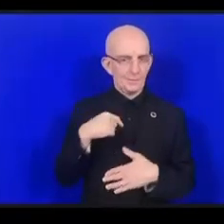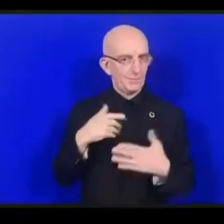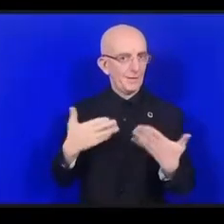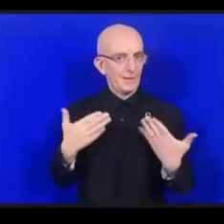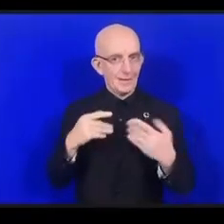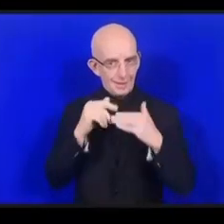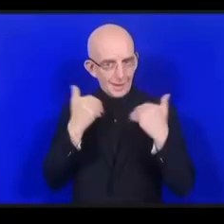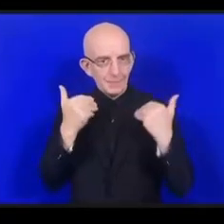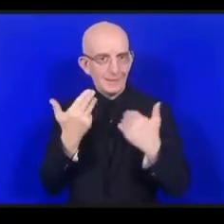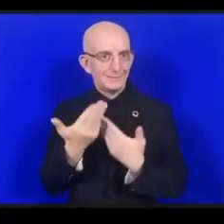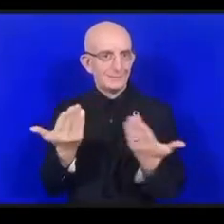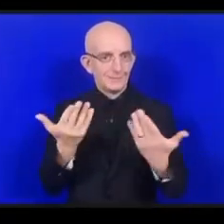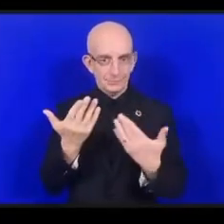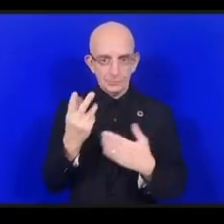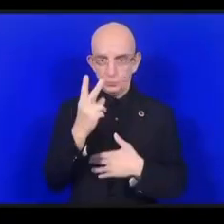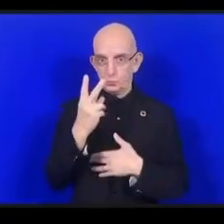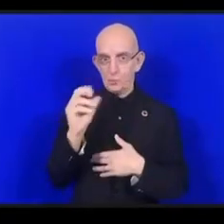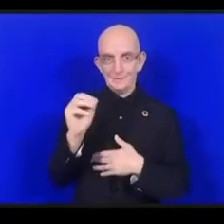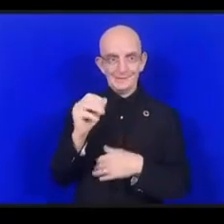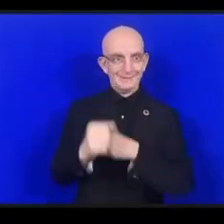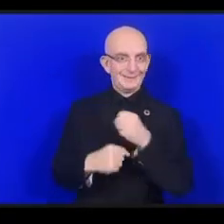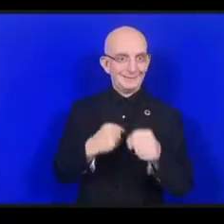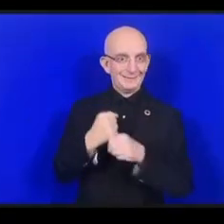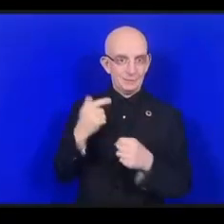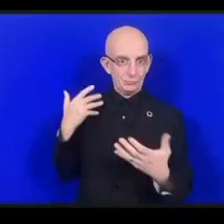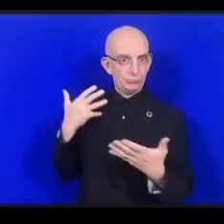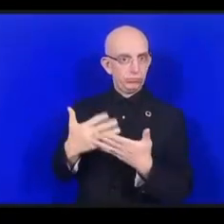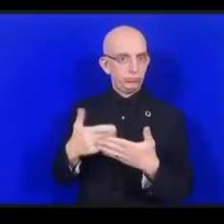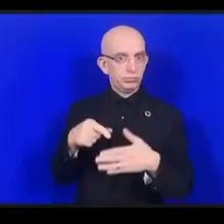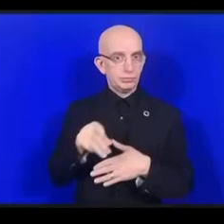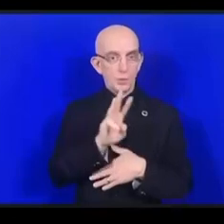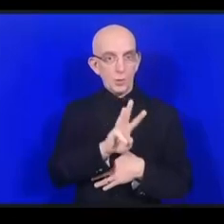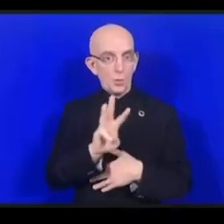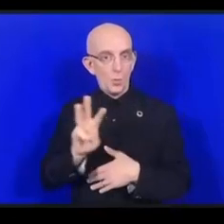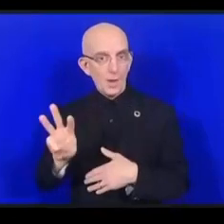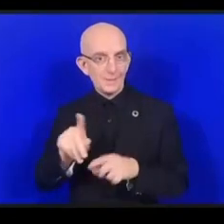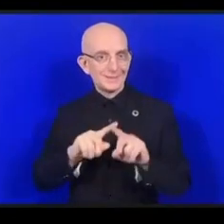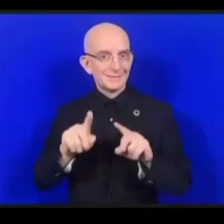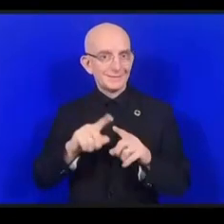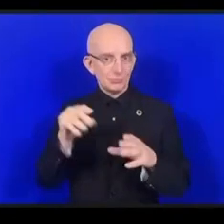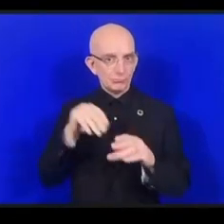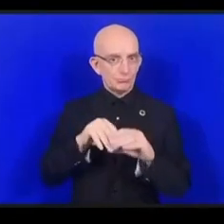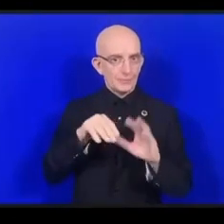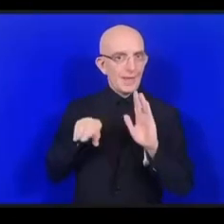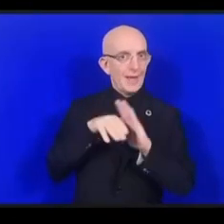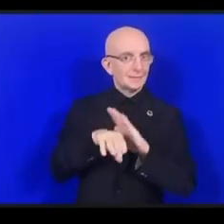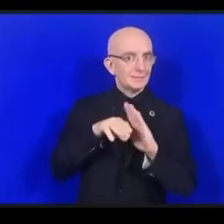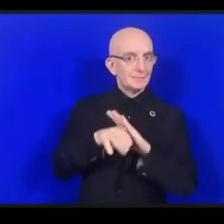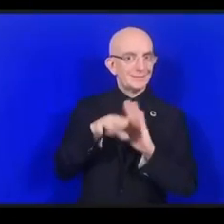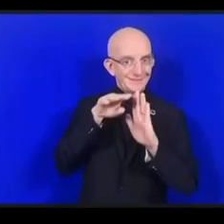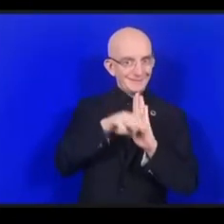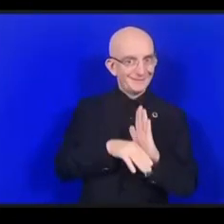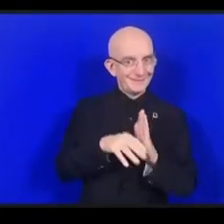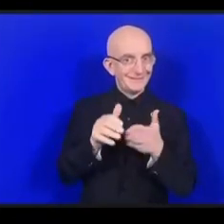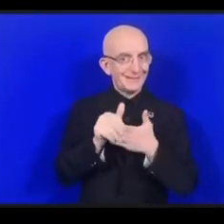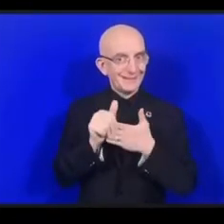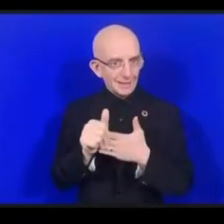contenido de web se han aprobado podemos darle un poco más de impulso a todo ese